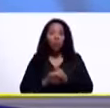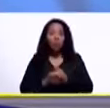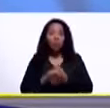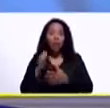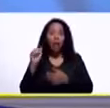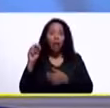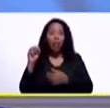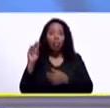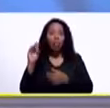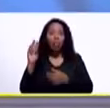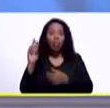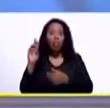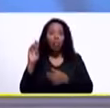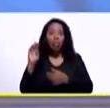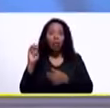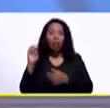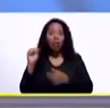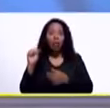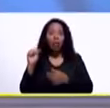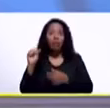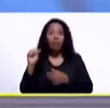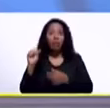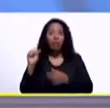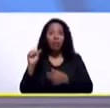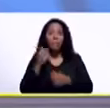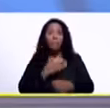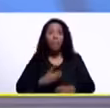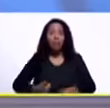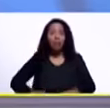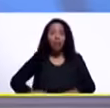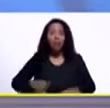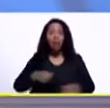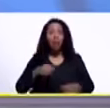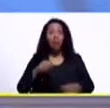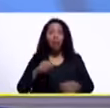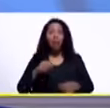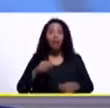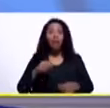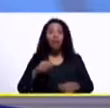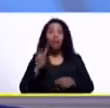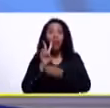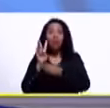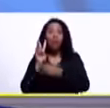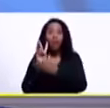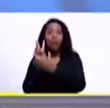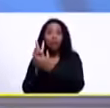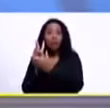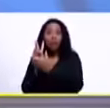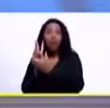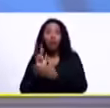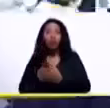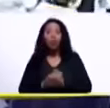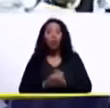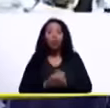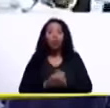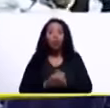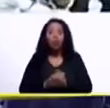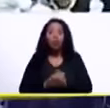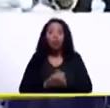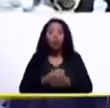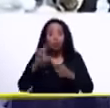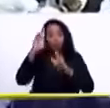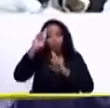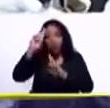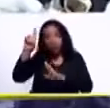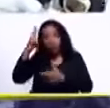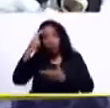Badra, presidente de Venevisión. Saludo al sector religioso de manera muy respetuosa